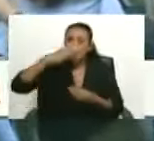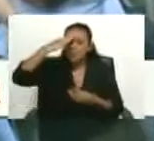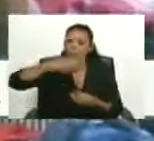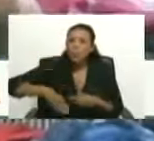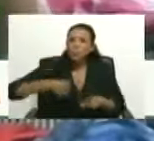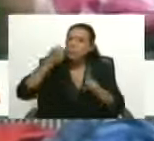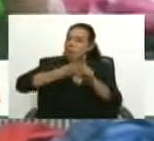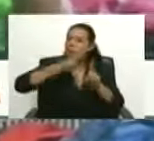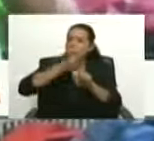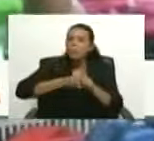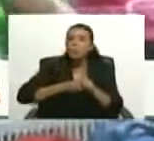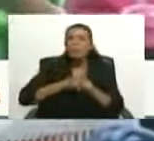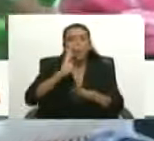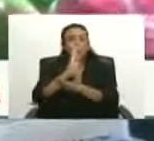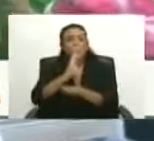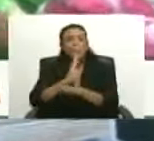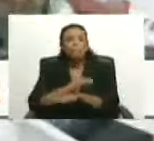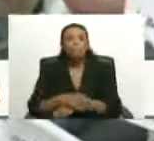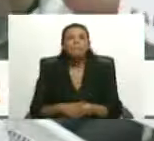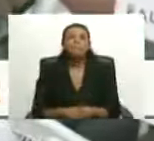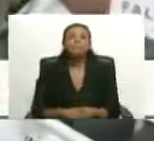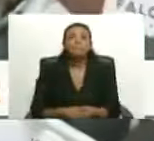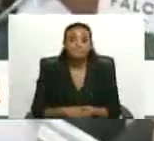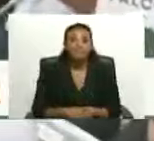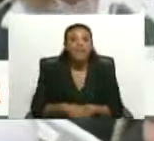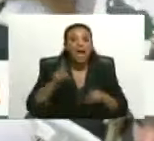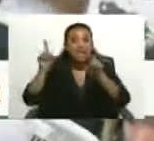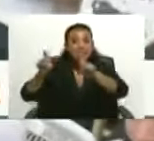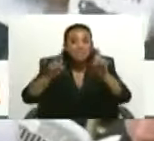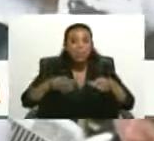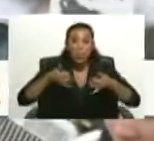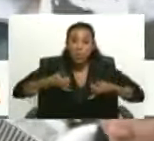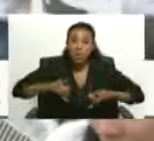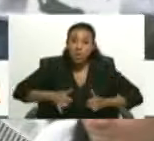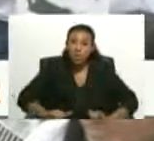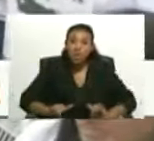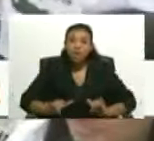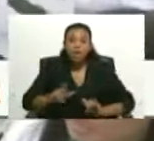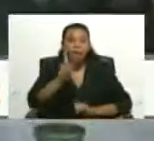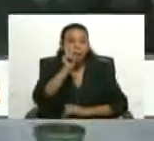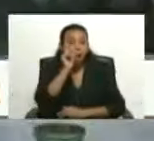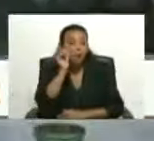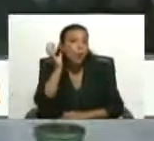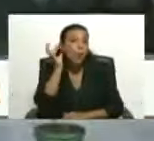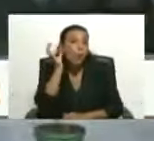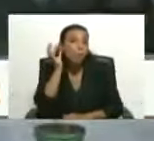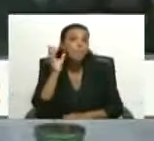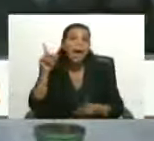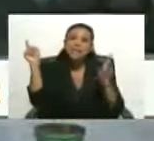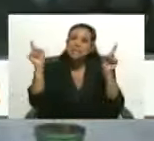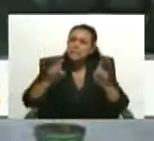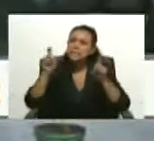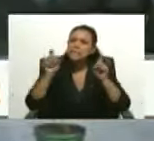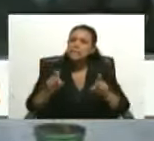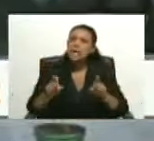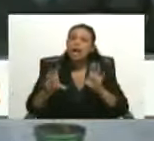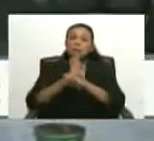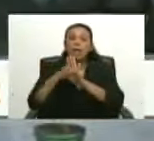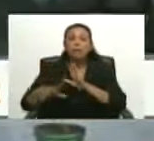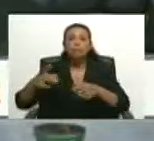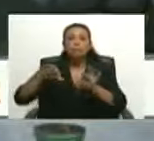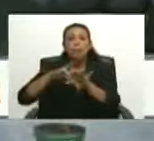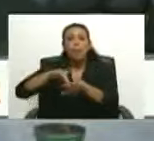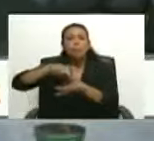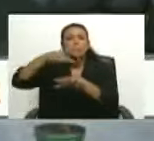la lucha. Hay que enseñar a nuestros hijos y a nuestras hijas a cuidar el planeta. Porque si abandonamos a